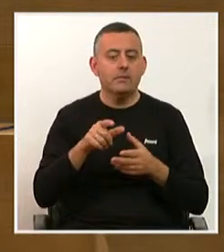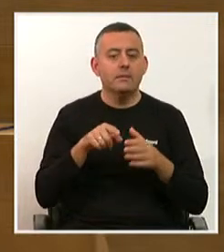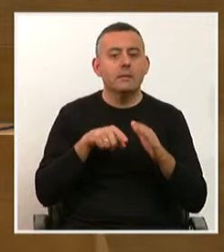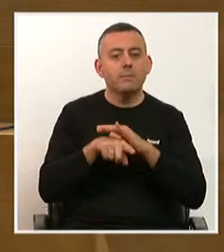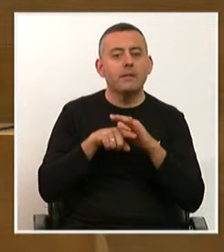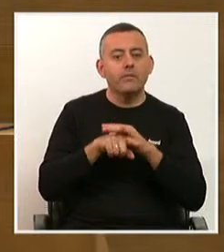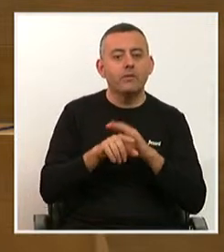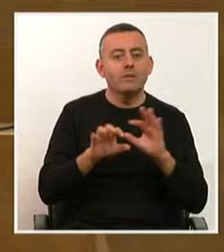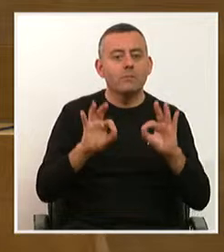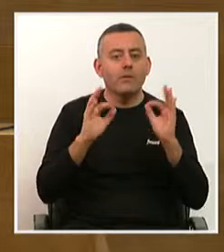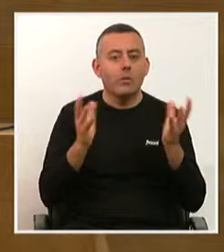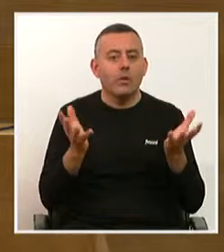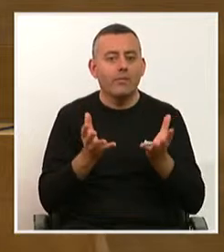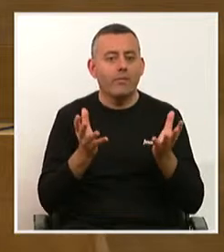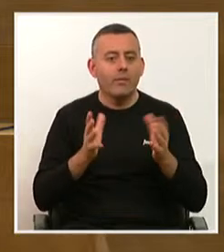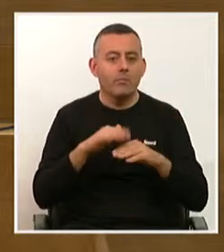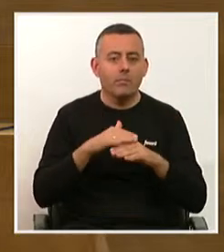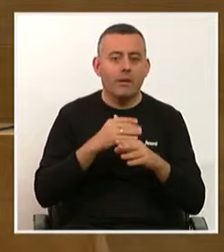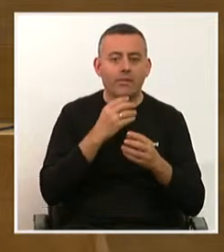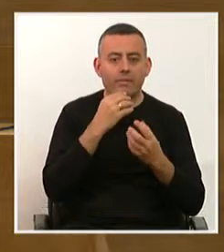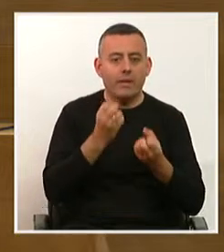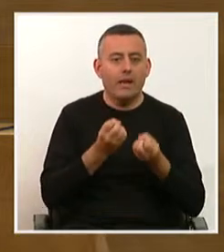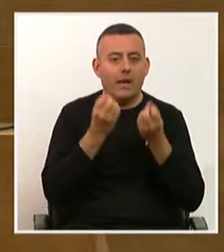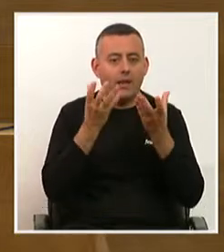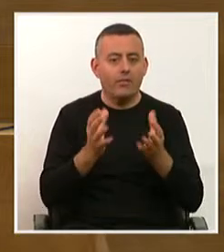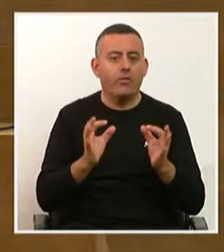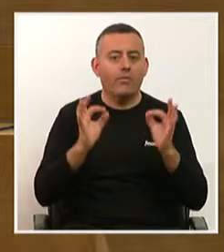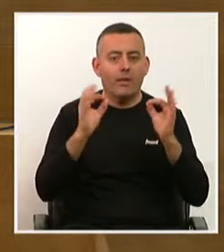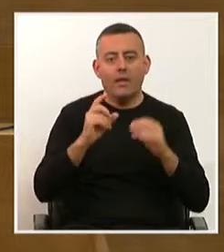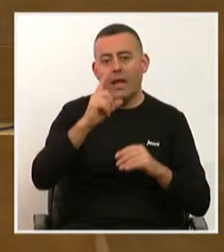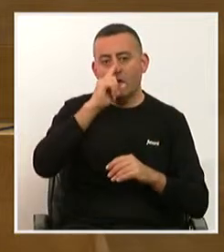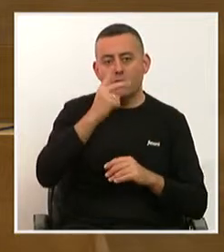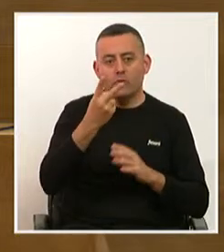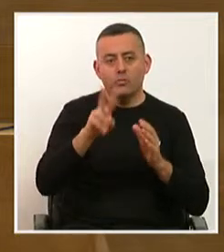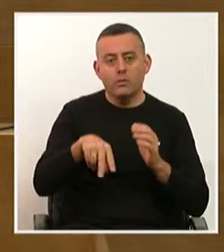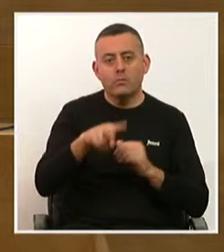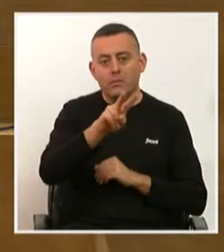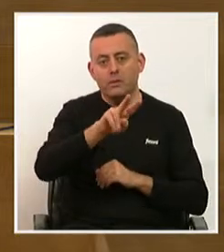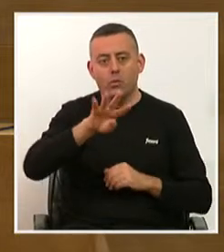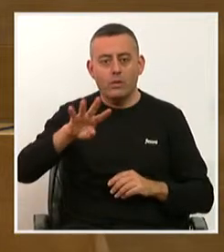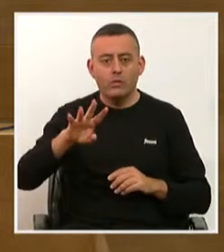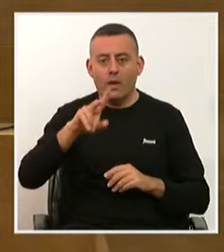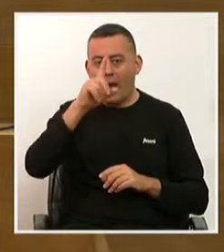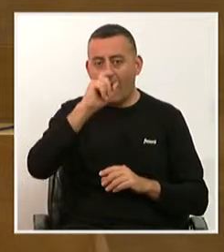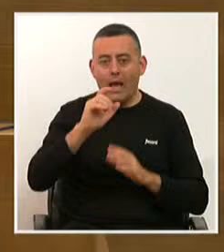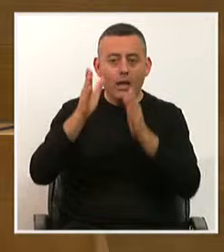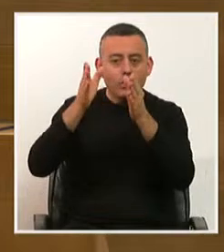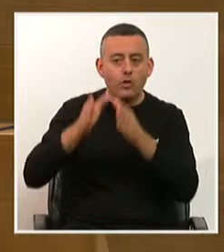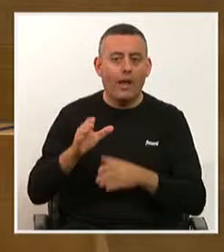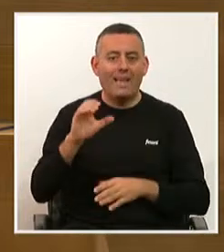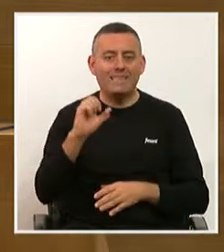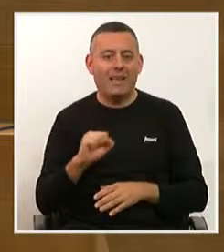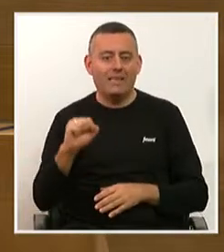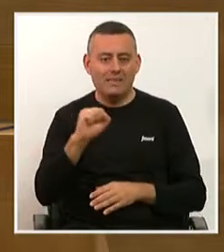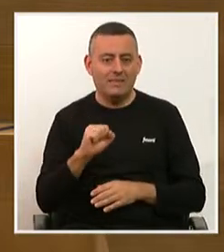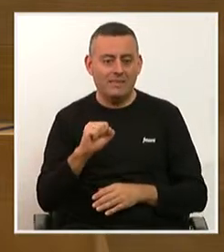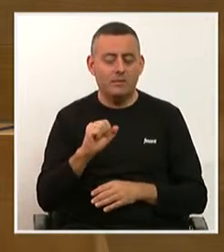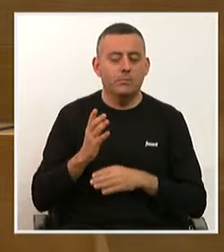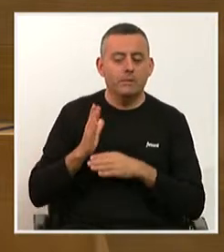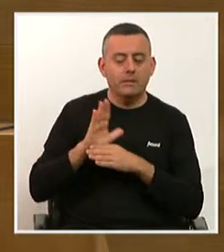de urgencia sobre la declaración del año 2024 como año estellés presentada por el grupo